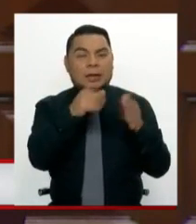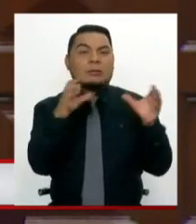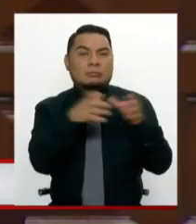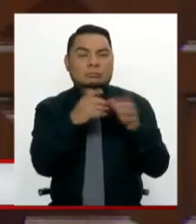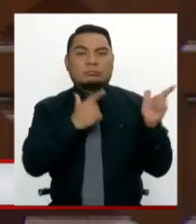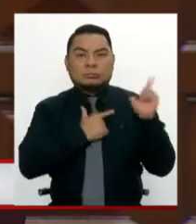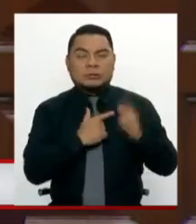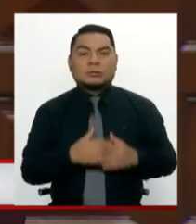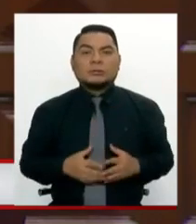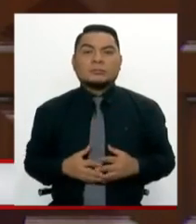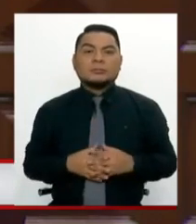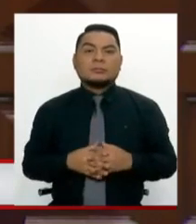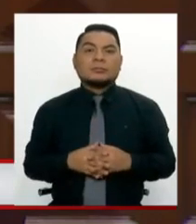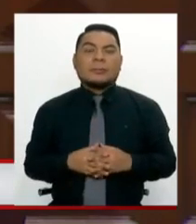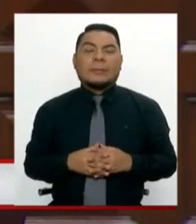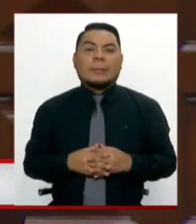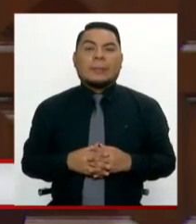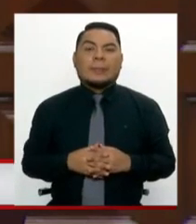estos fines.